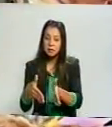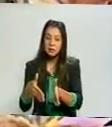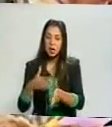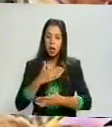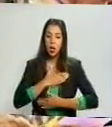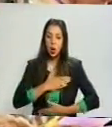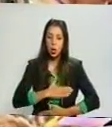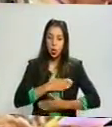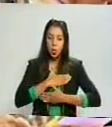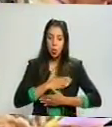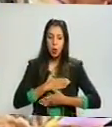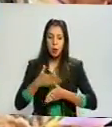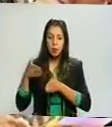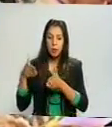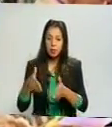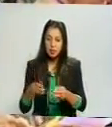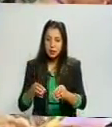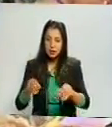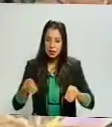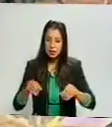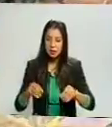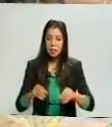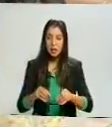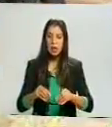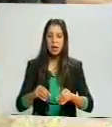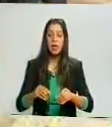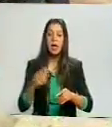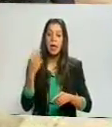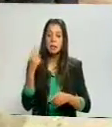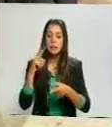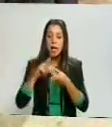simbólicos de Manuelita,